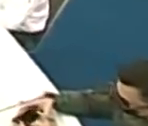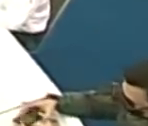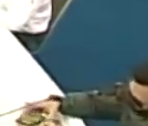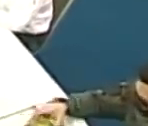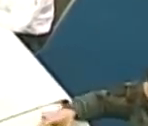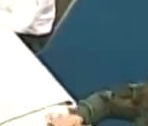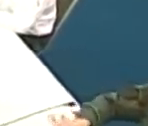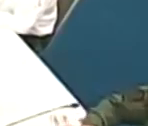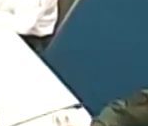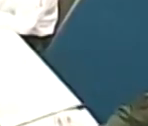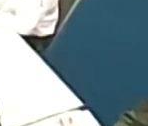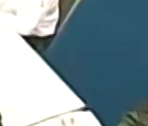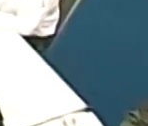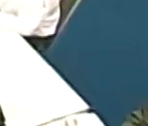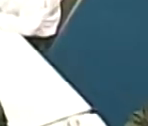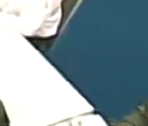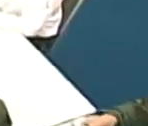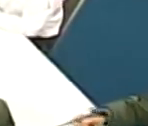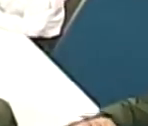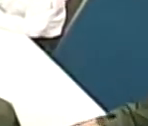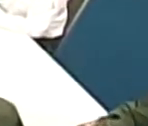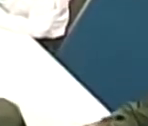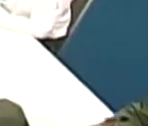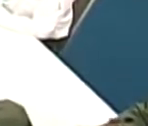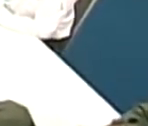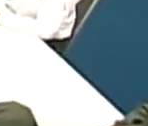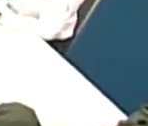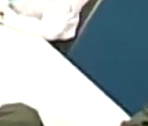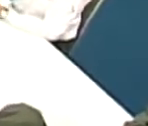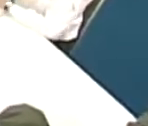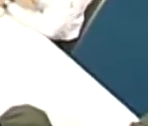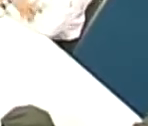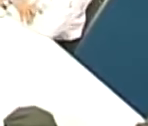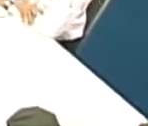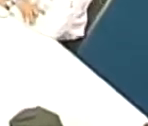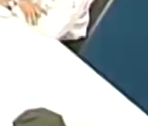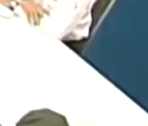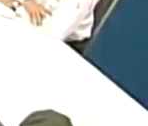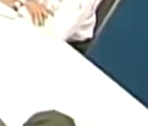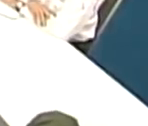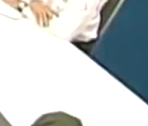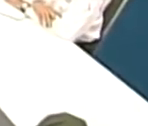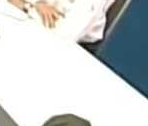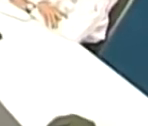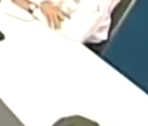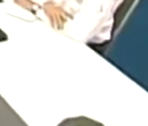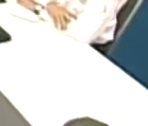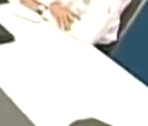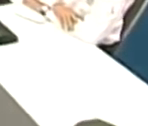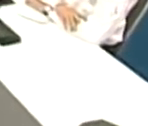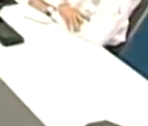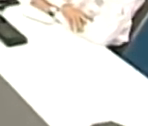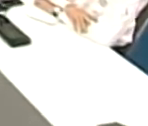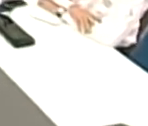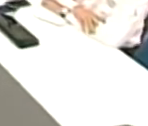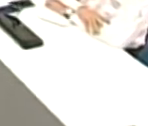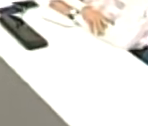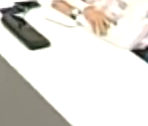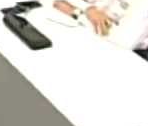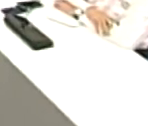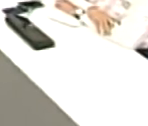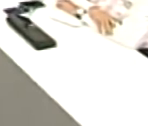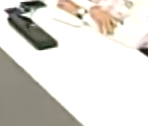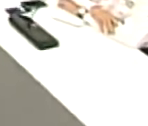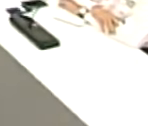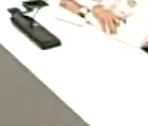que lucha, que resiste y que vence, siempre vence. Hoy estamos en el plan especial de obras